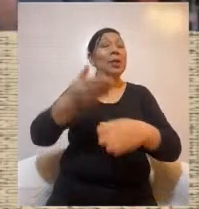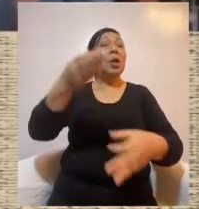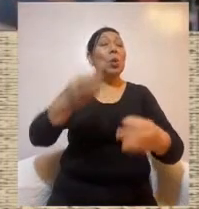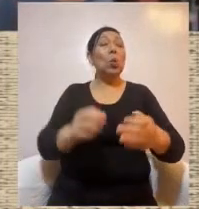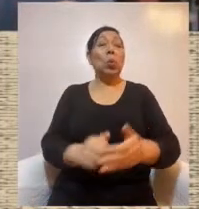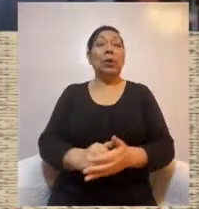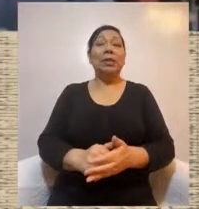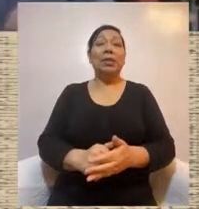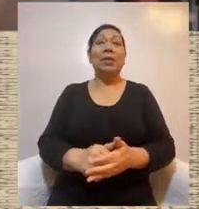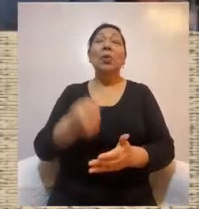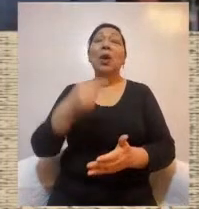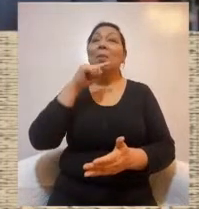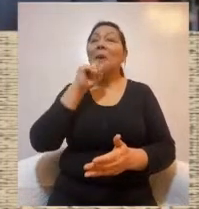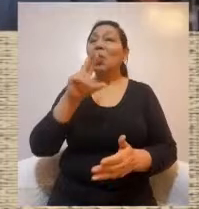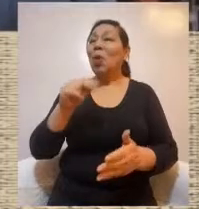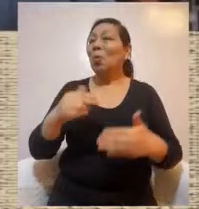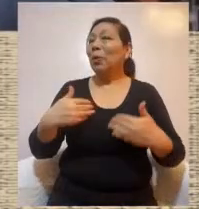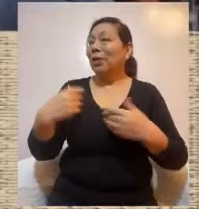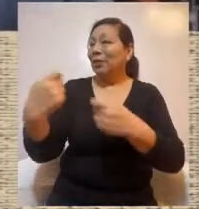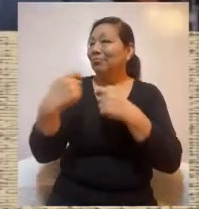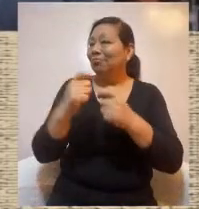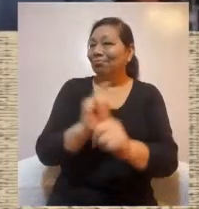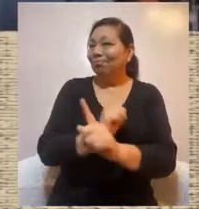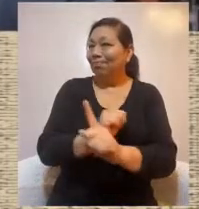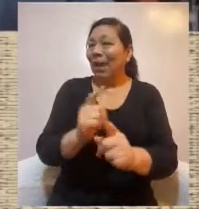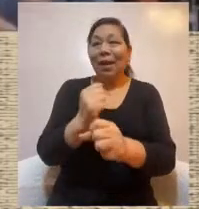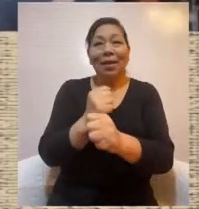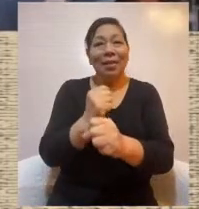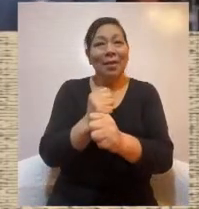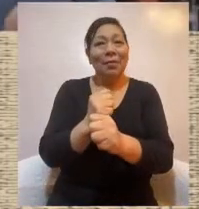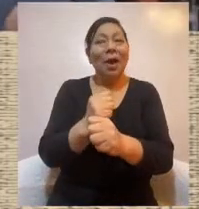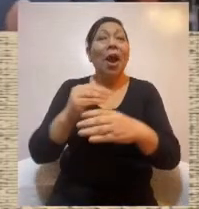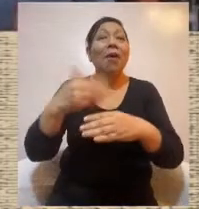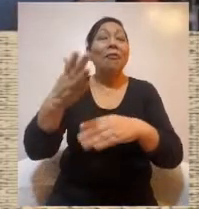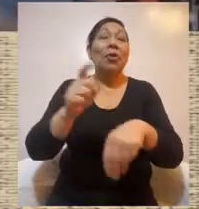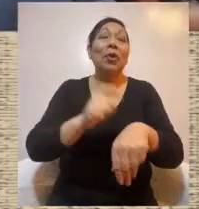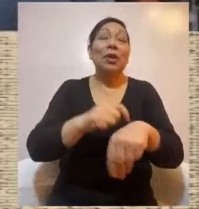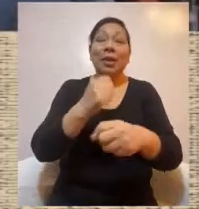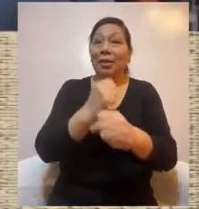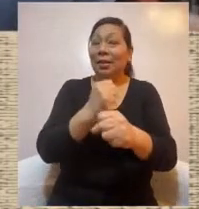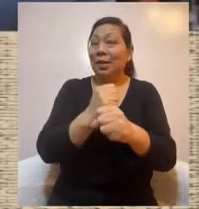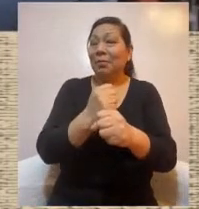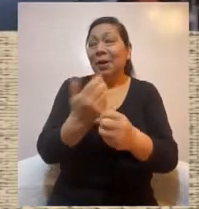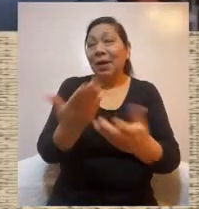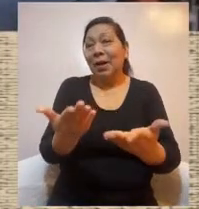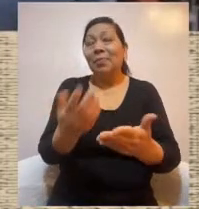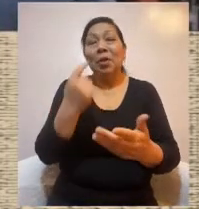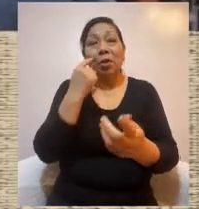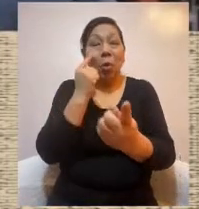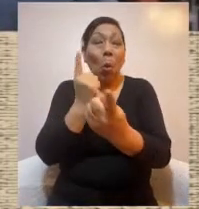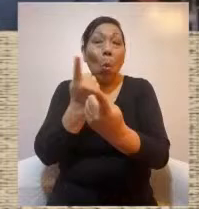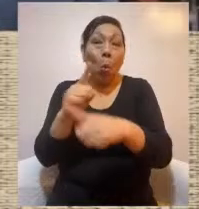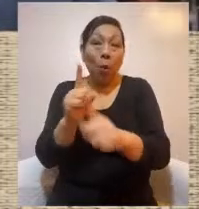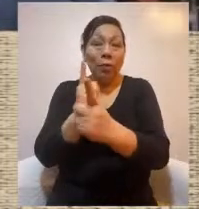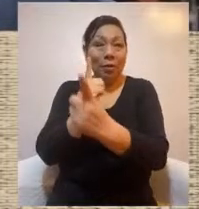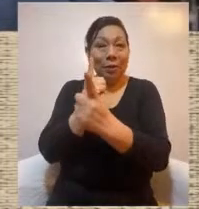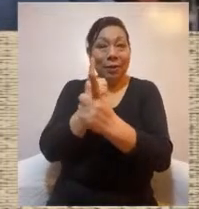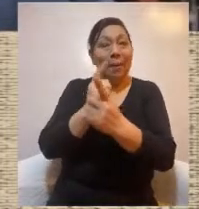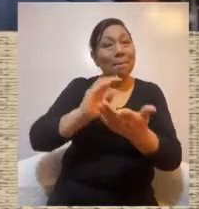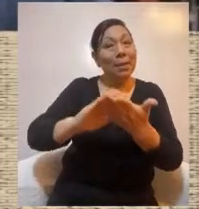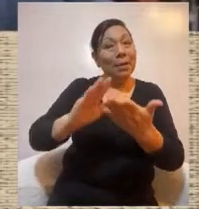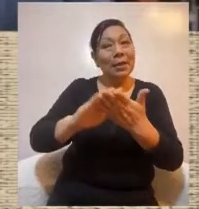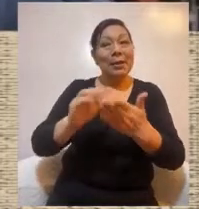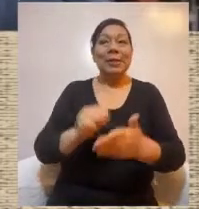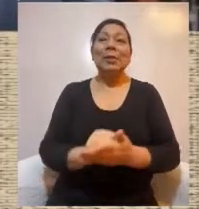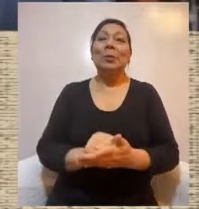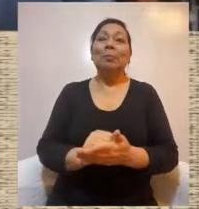en la sentencia de que una mujer no puede ser obligada a trabajar fuera del horario de trabajo y particularmente cuando se encuentra con